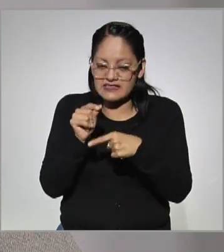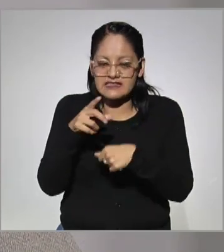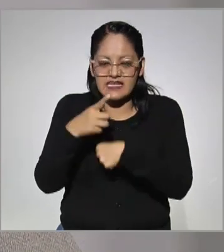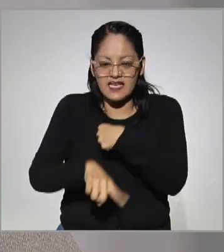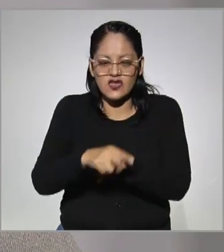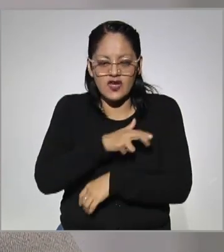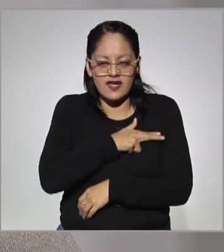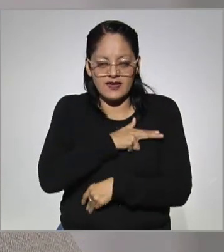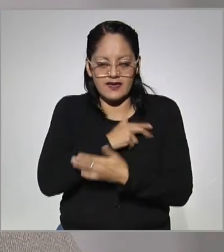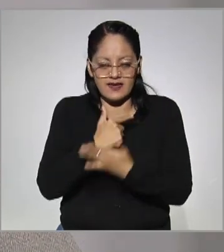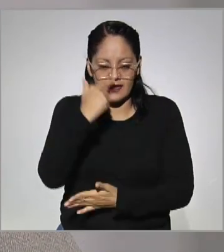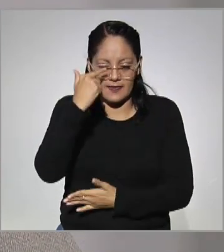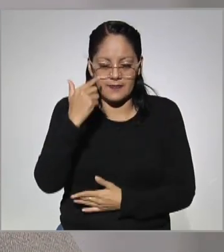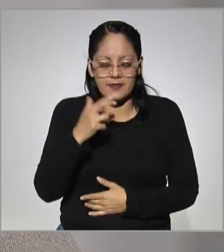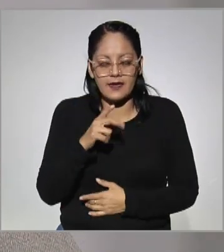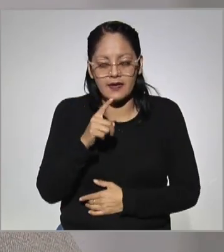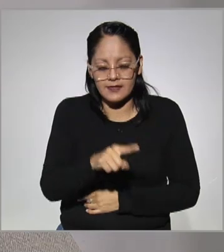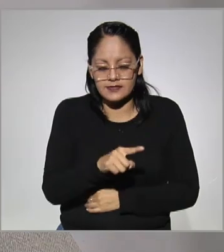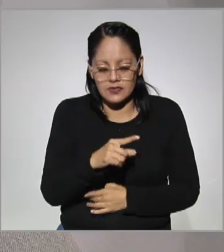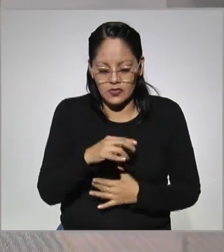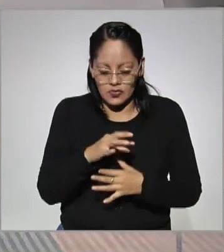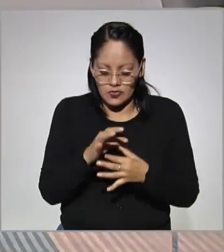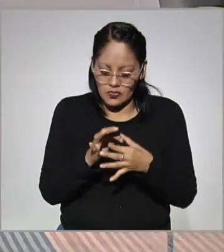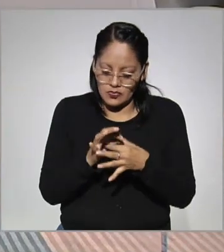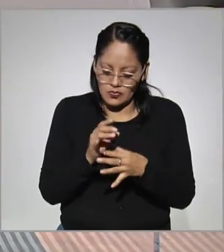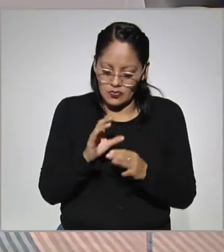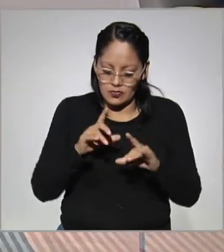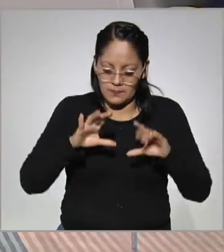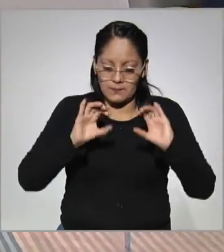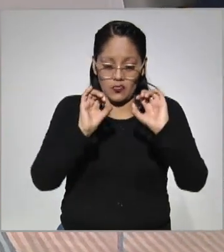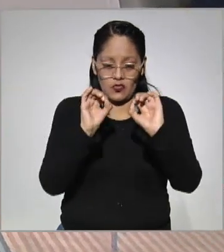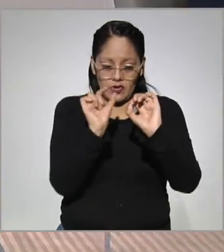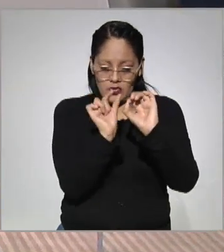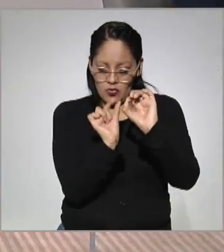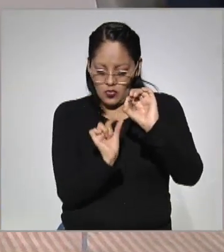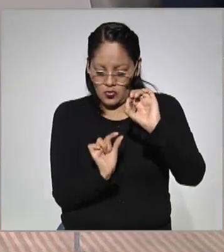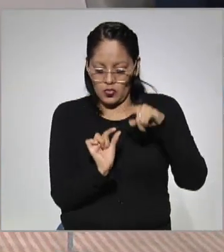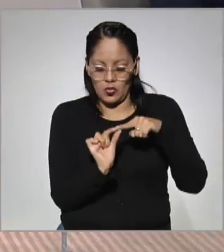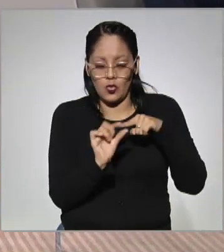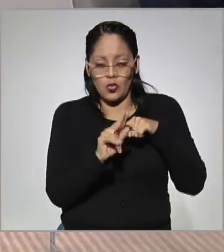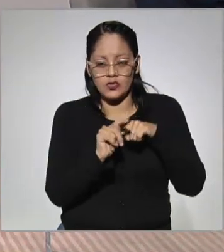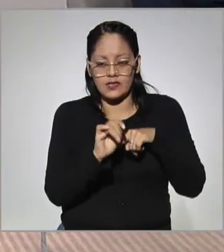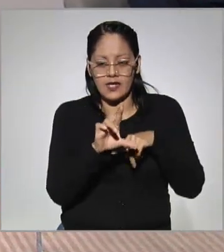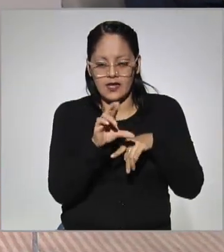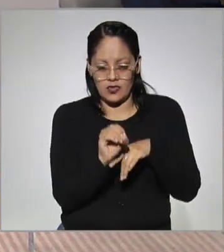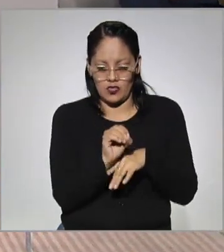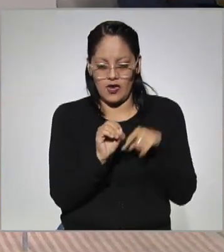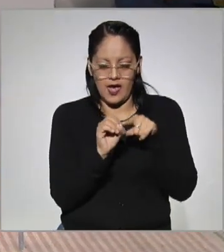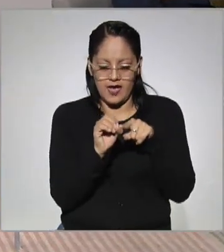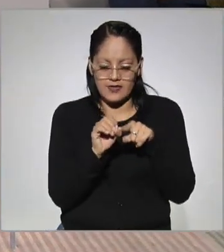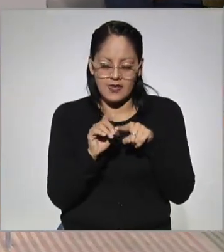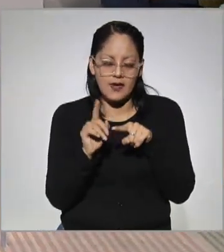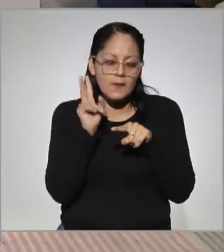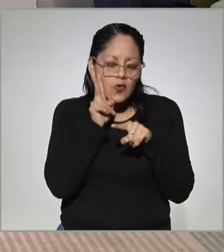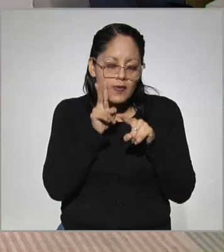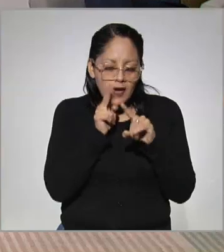del cuello del útero, que es esta porción del útero final de donde se toma la muestra, lo que se hace es, o sea, yo siempre les explico,